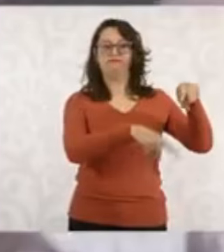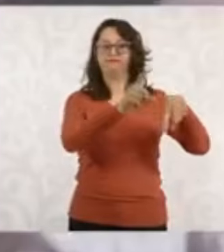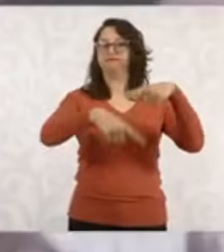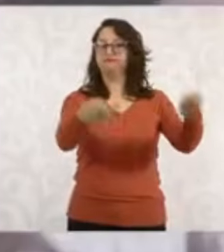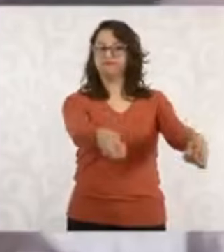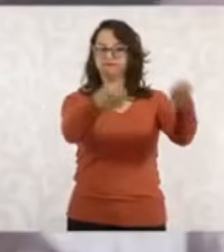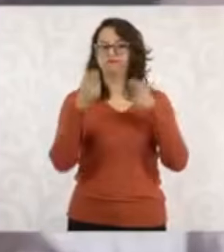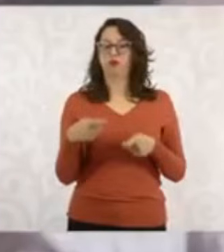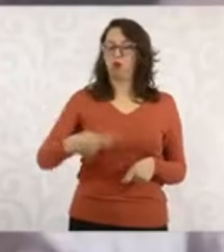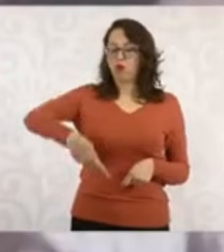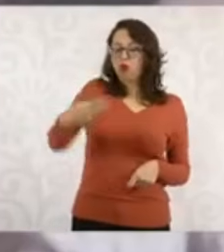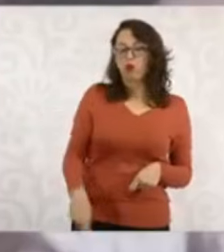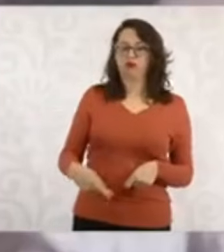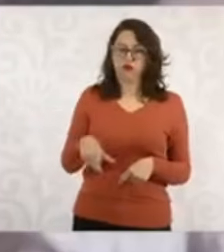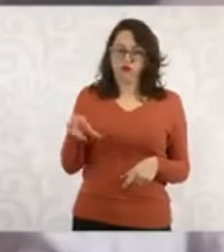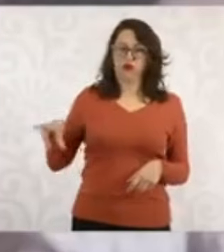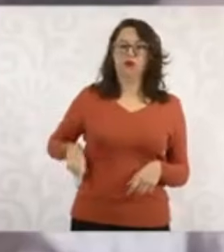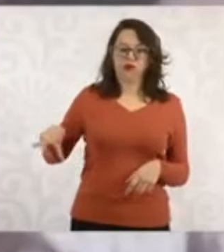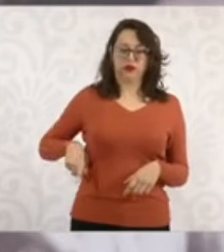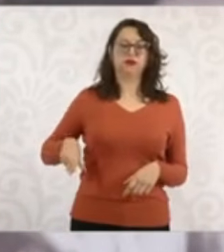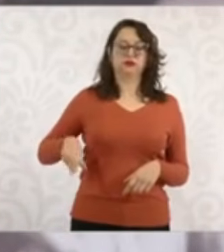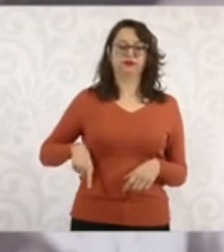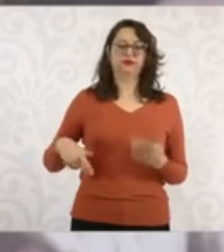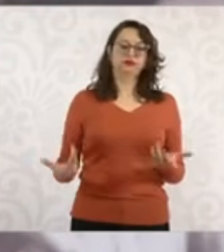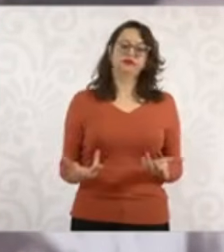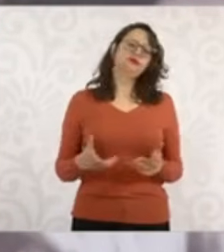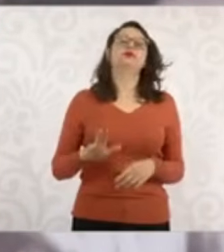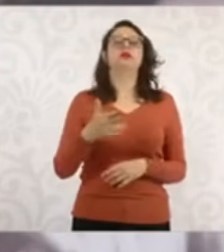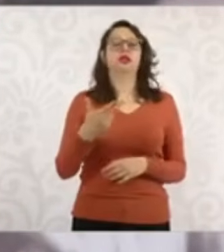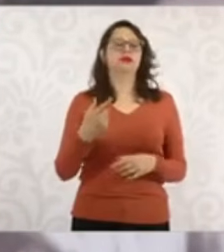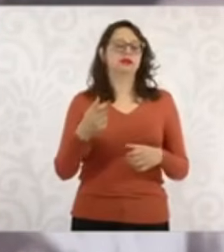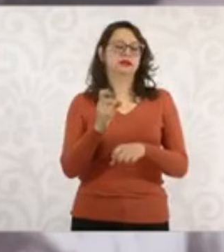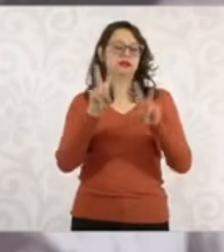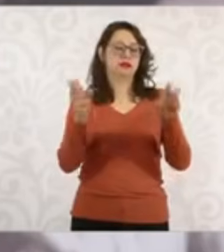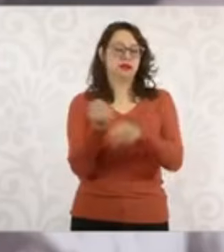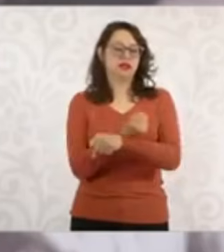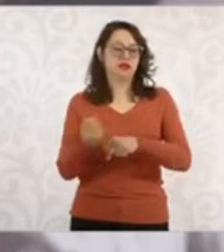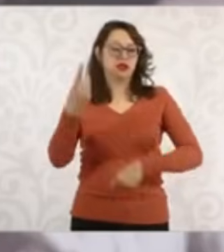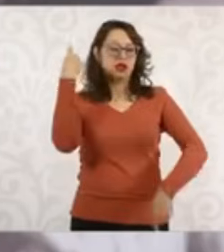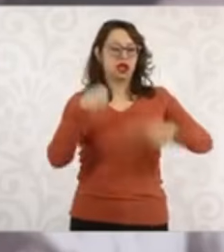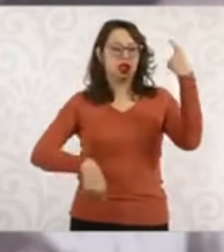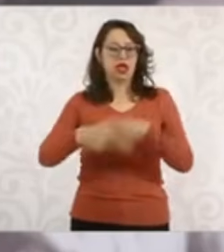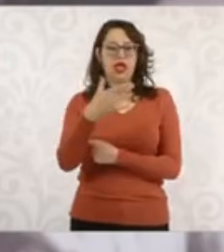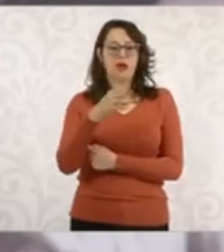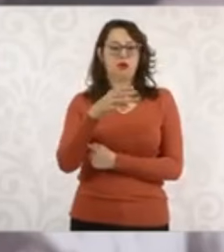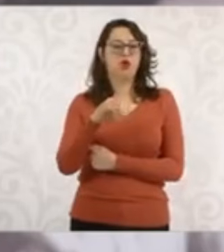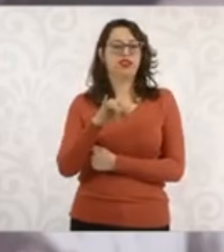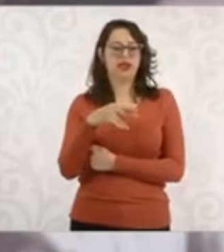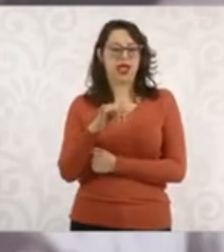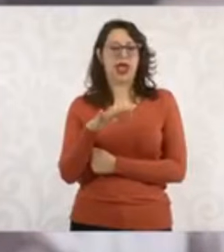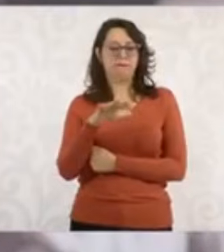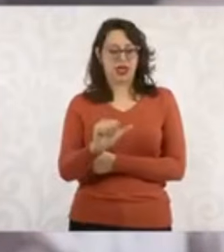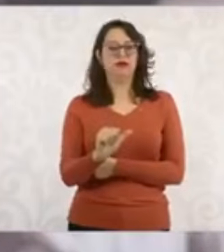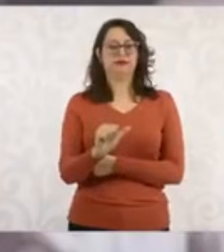ISSSTE, que era manejada por empresas privadas, integradoras. Esa área se nacionalizó. Pero